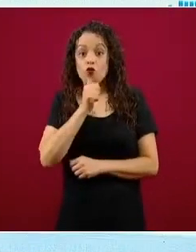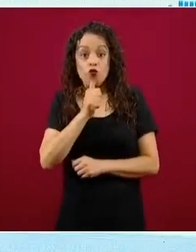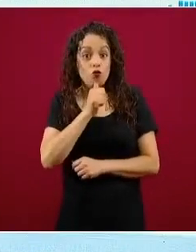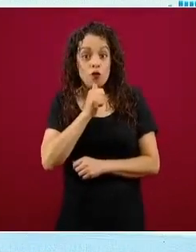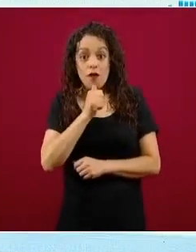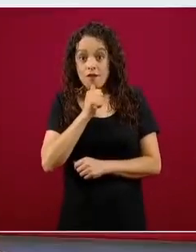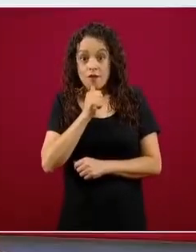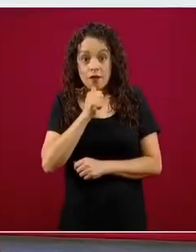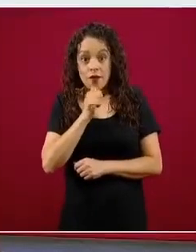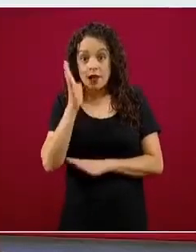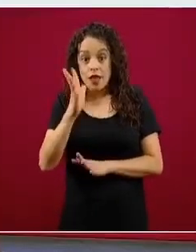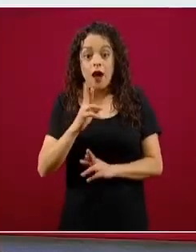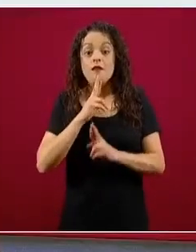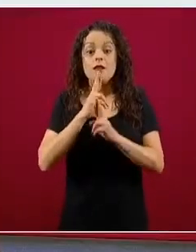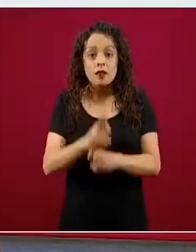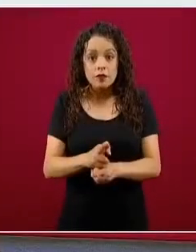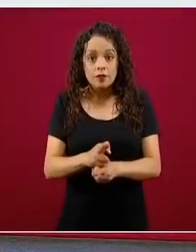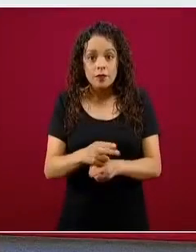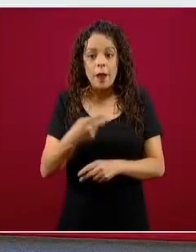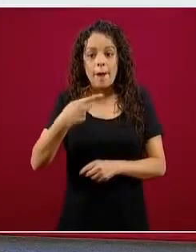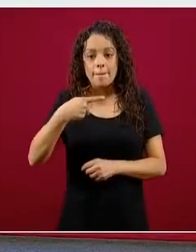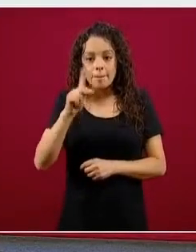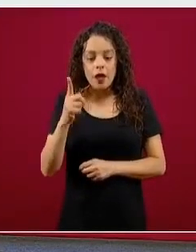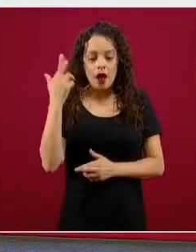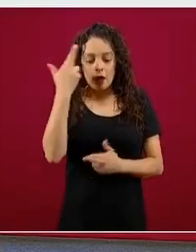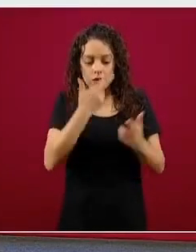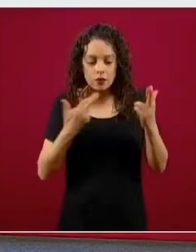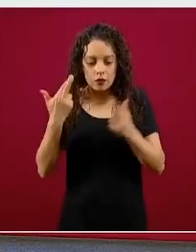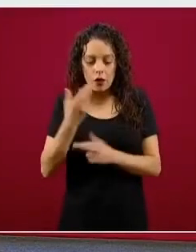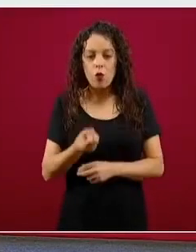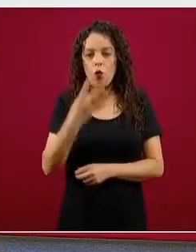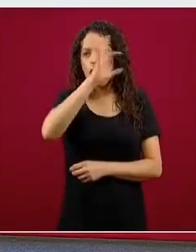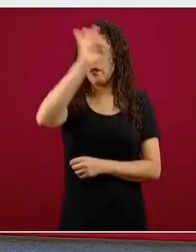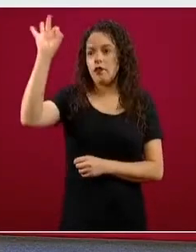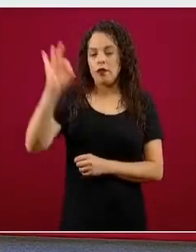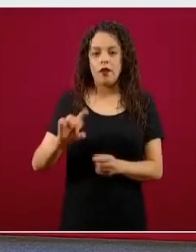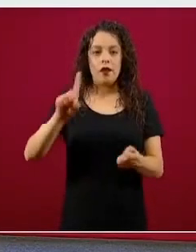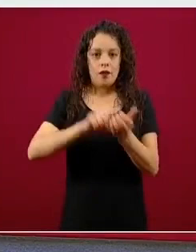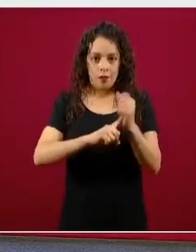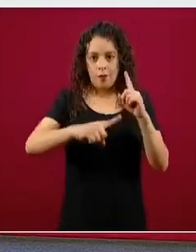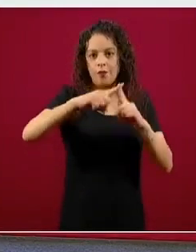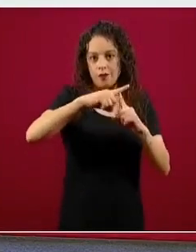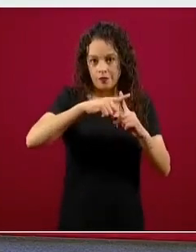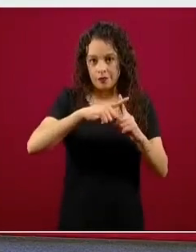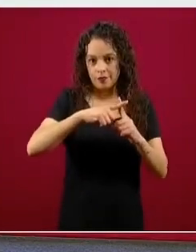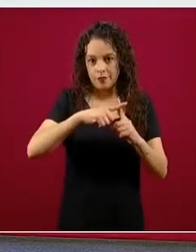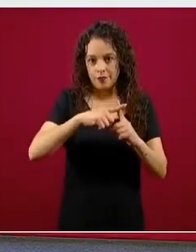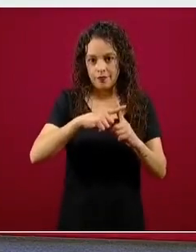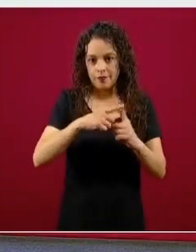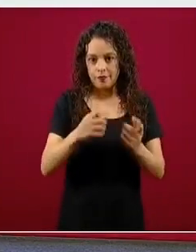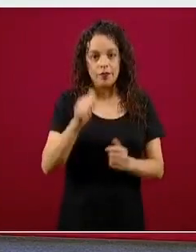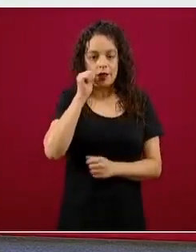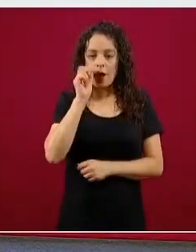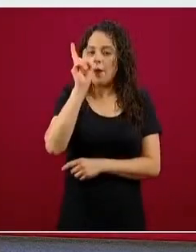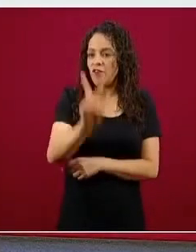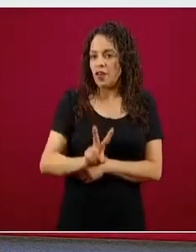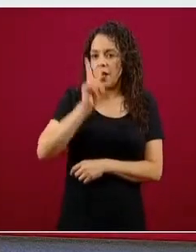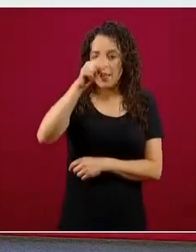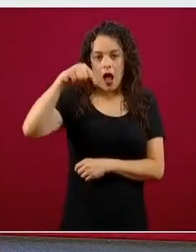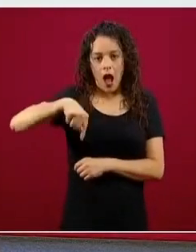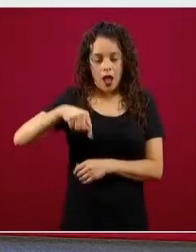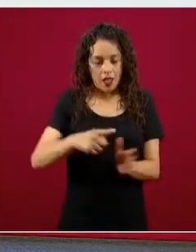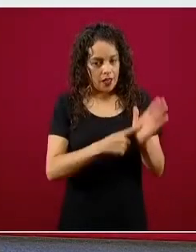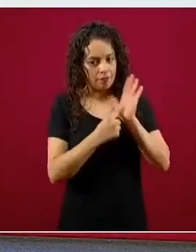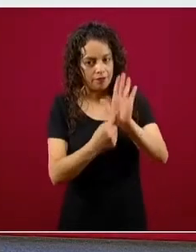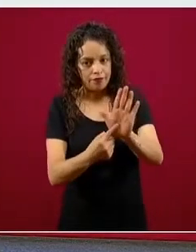confirmados, monitoreamos el porcentaje de positividad y lo presentamos cada viernes, lo acabamos de presentar este viernes. Está alrededor